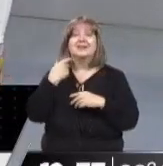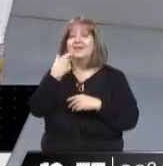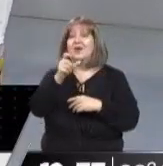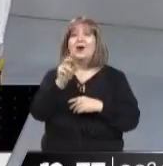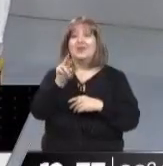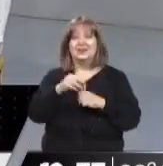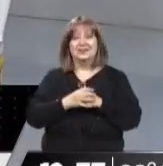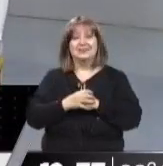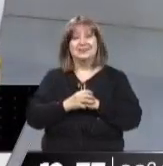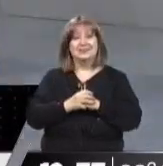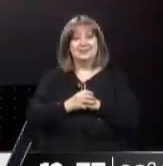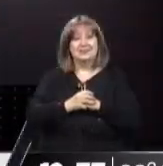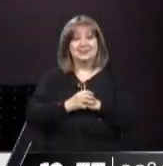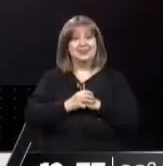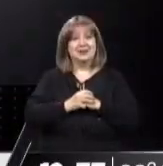como loco.